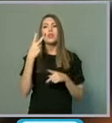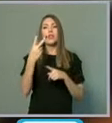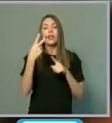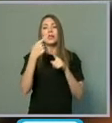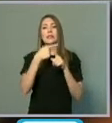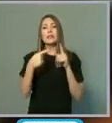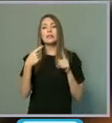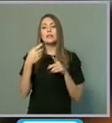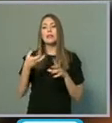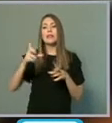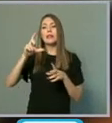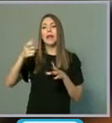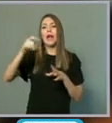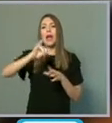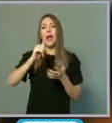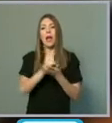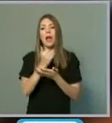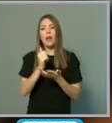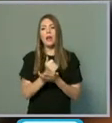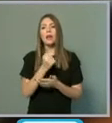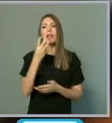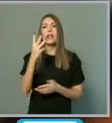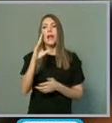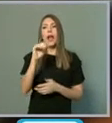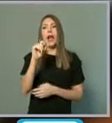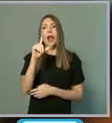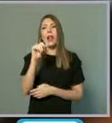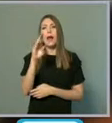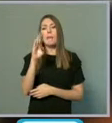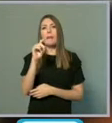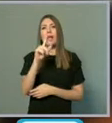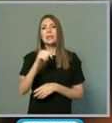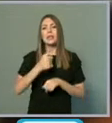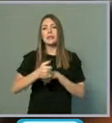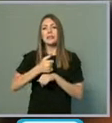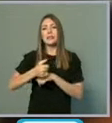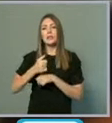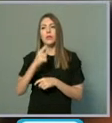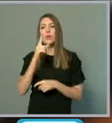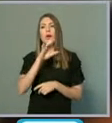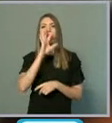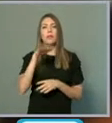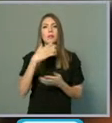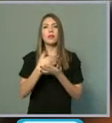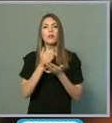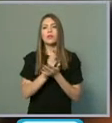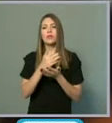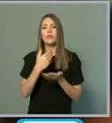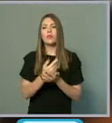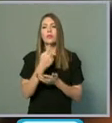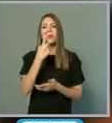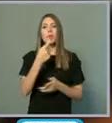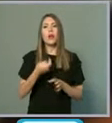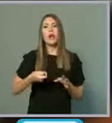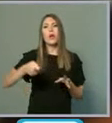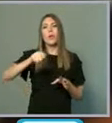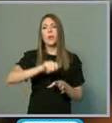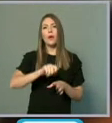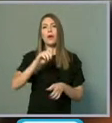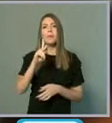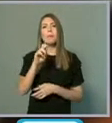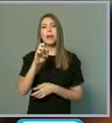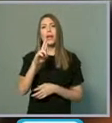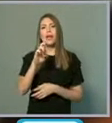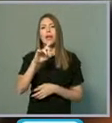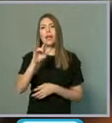de taza de arroz integral, 3 calabazas medianas y ralladas, una cebolla mediana finamente picada, una cucharada de